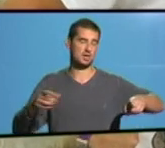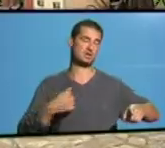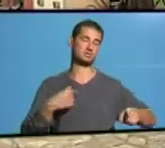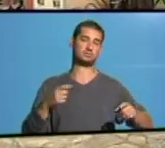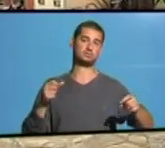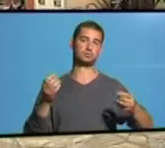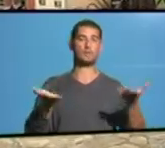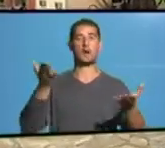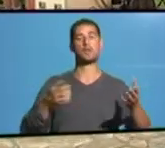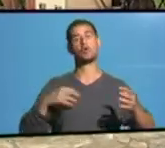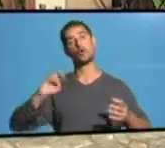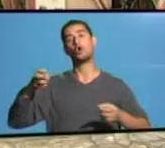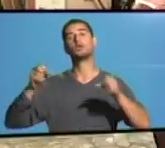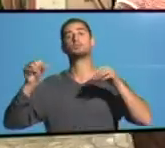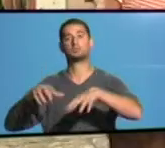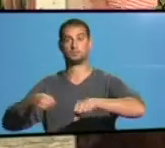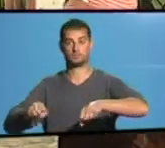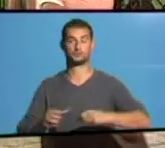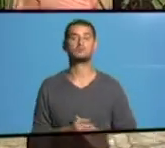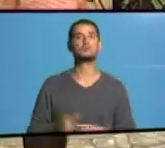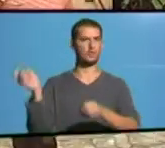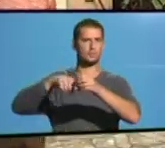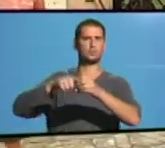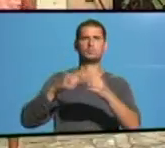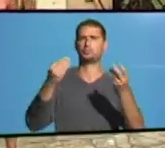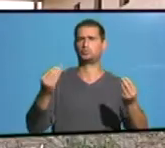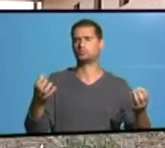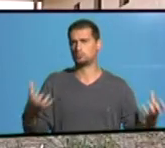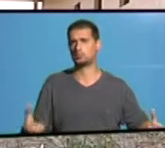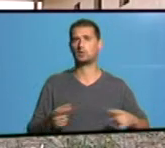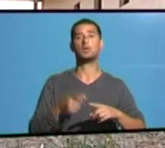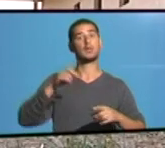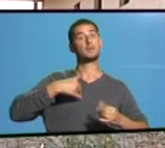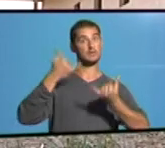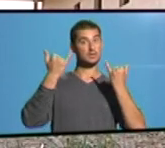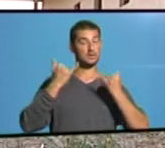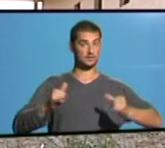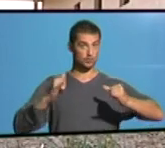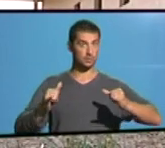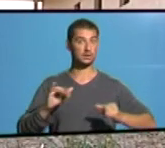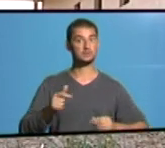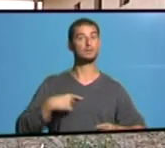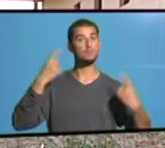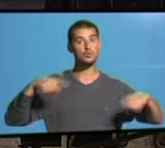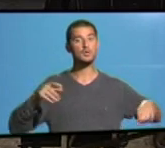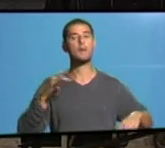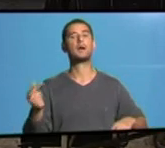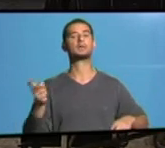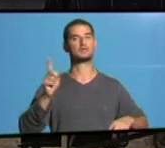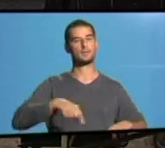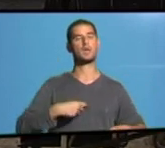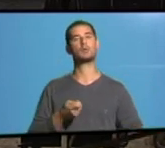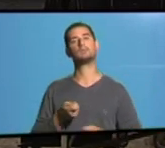duras. Moteiros de toda Galicia sumáronse á iniciativa, ca que, ademais de disfrutar da festa da música, puxeron o seu grande area para esta causa